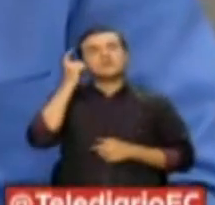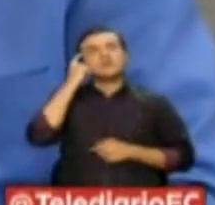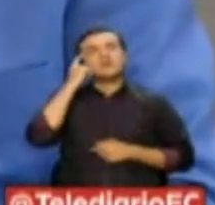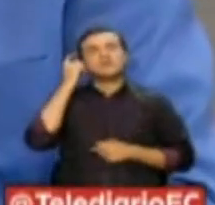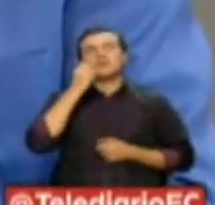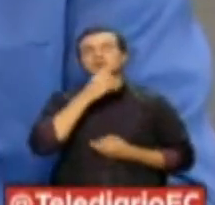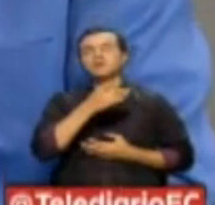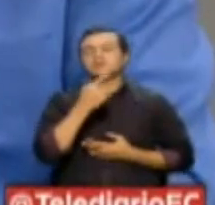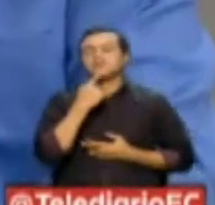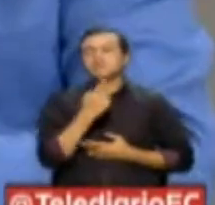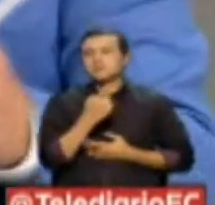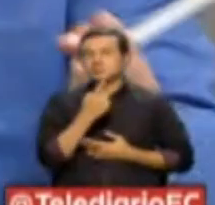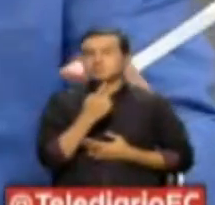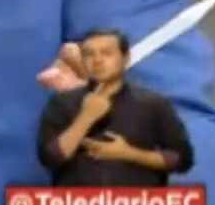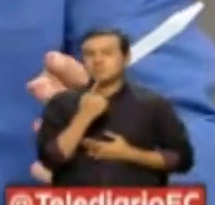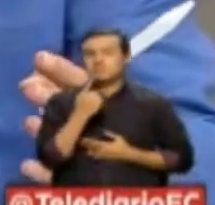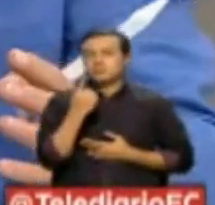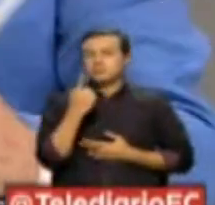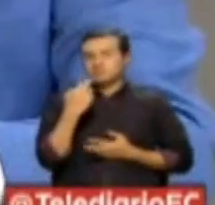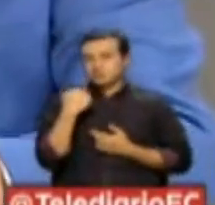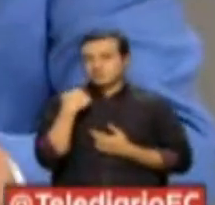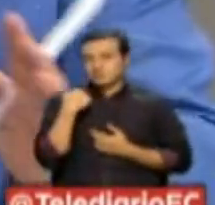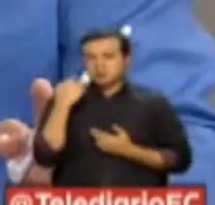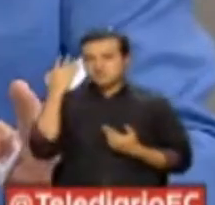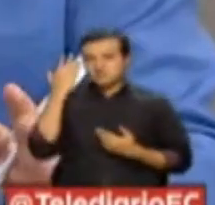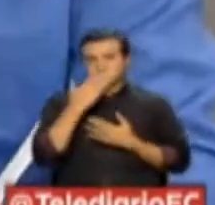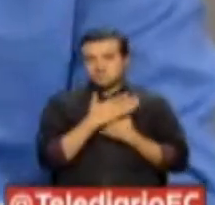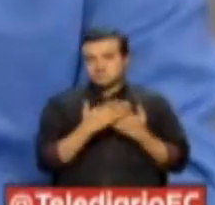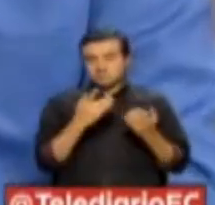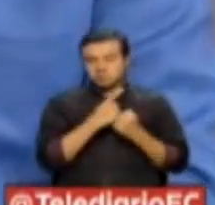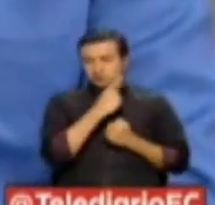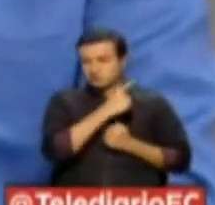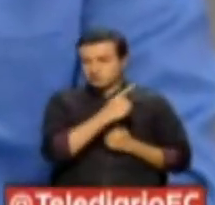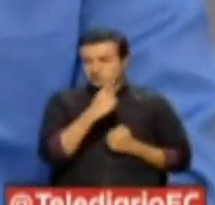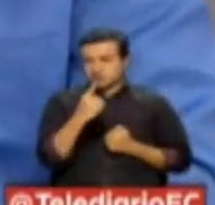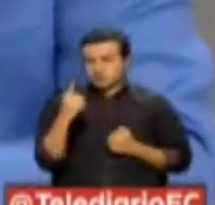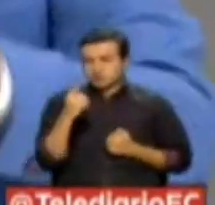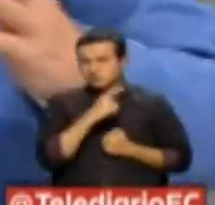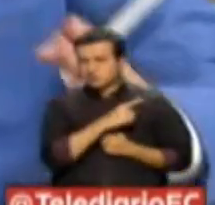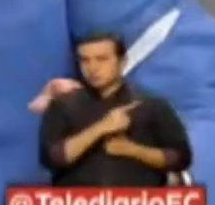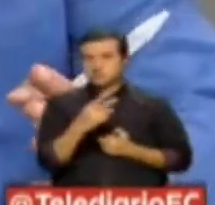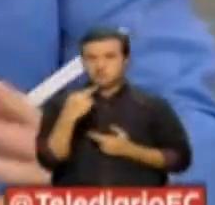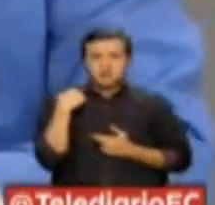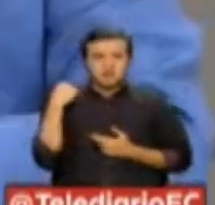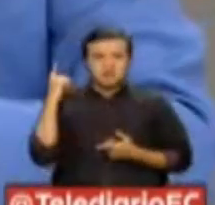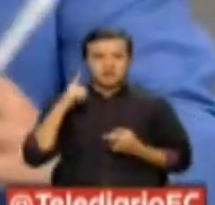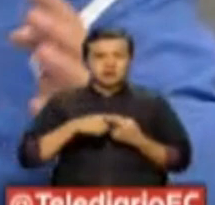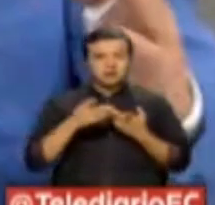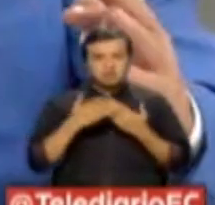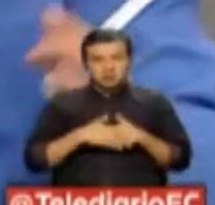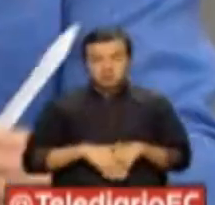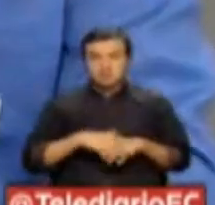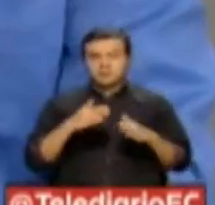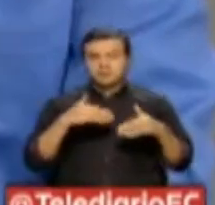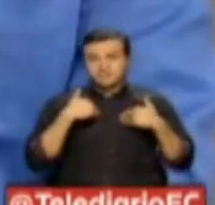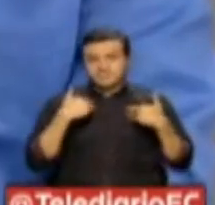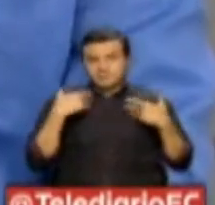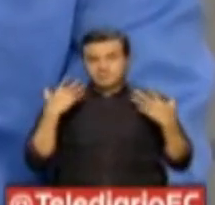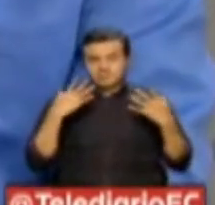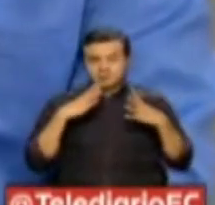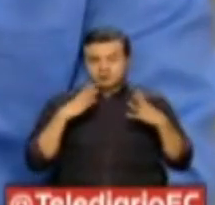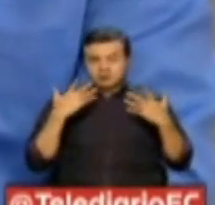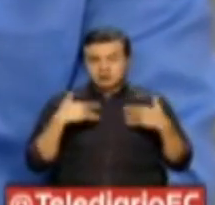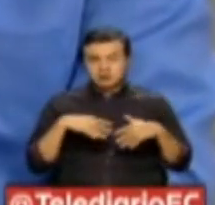decirles desde la esfera de responsabilidad política que a cada uno corresponde hasta que terminen felizmente las